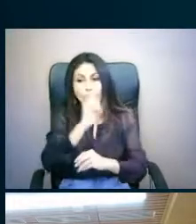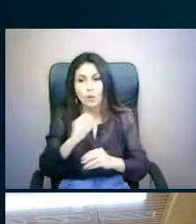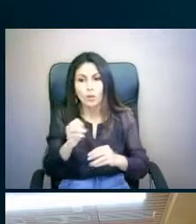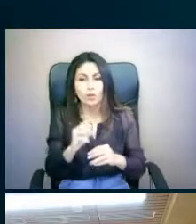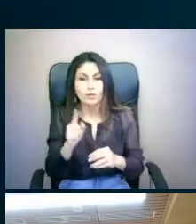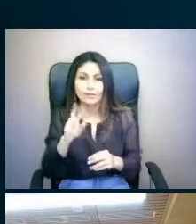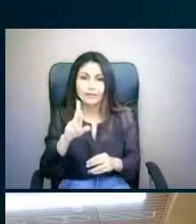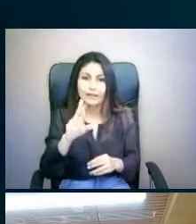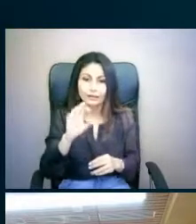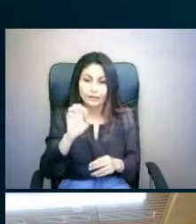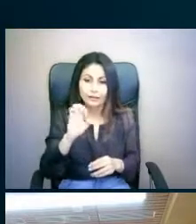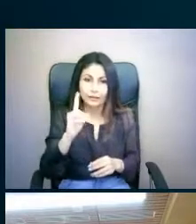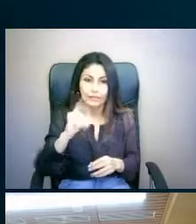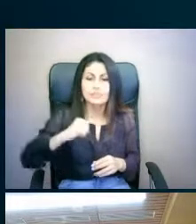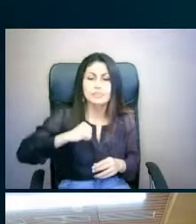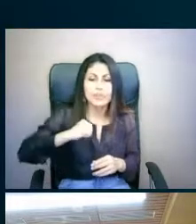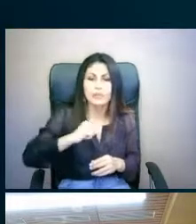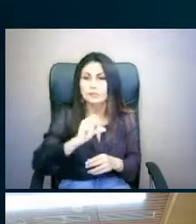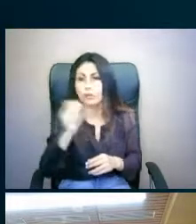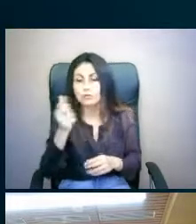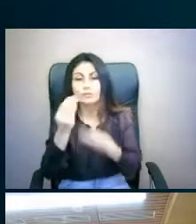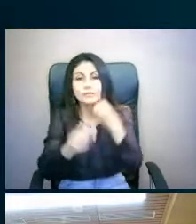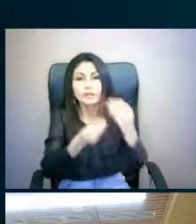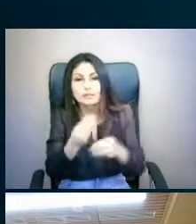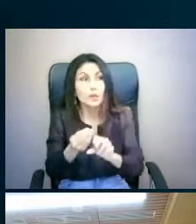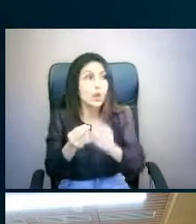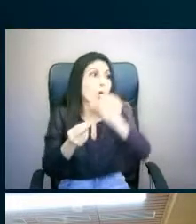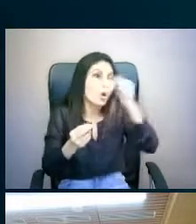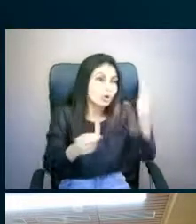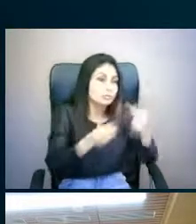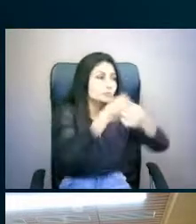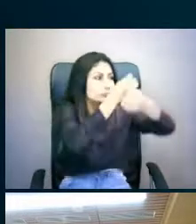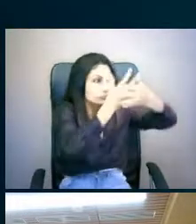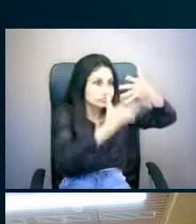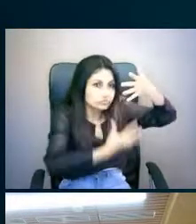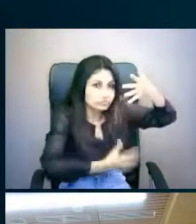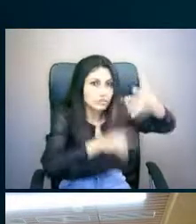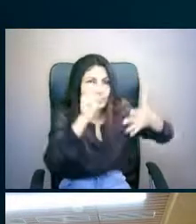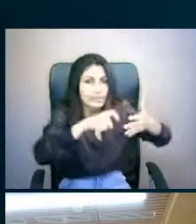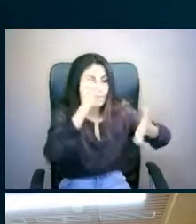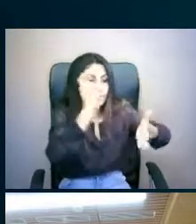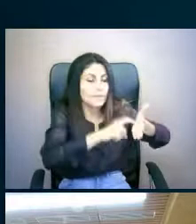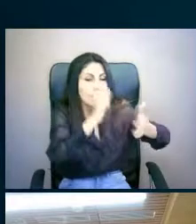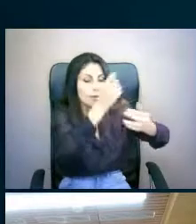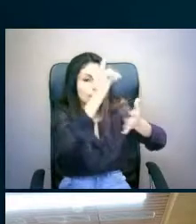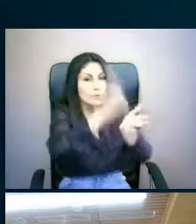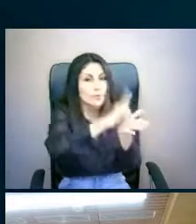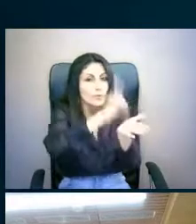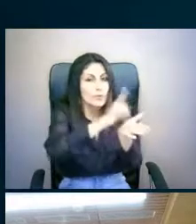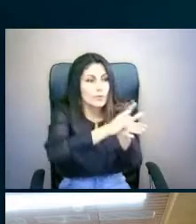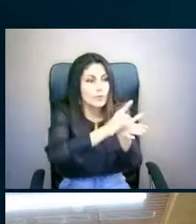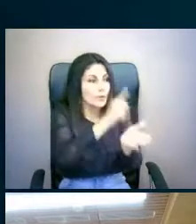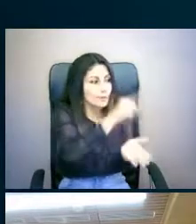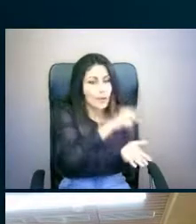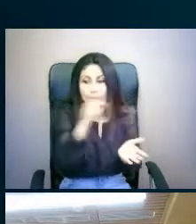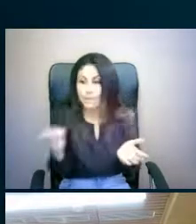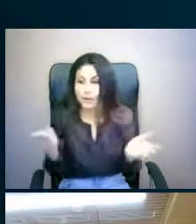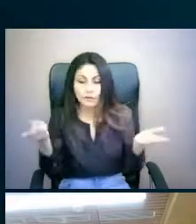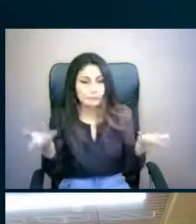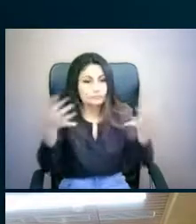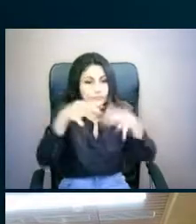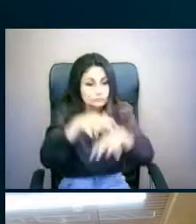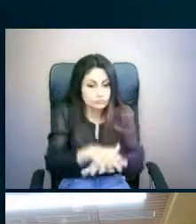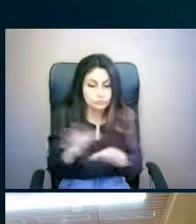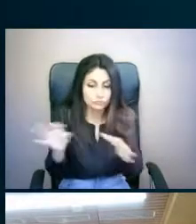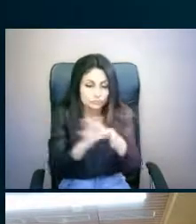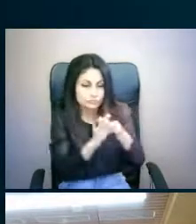era necesario descargar otro reporte que brinda esta información y hacer una relación con el número de incidencia. Sin